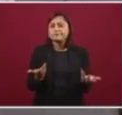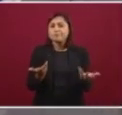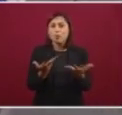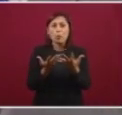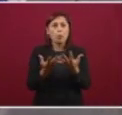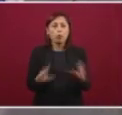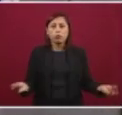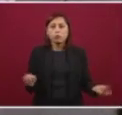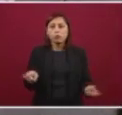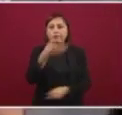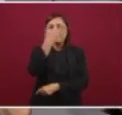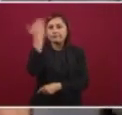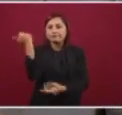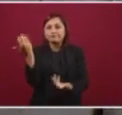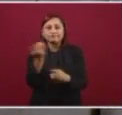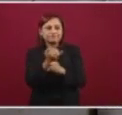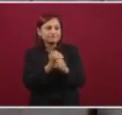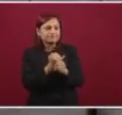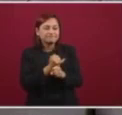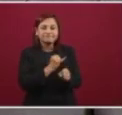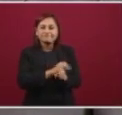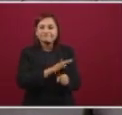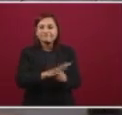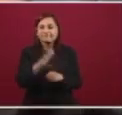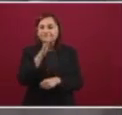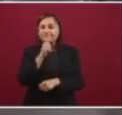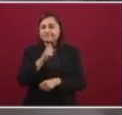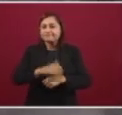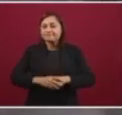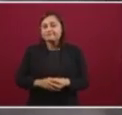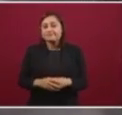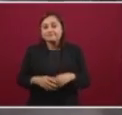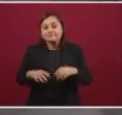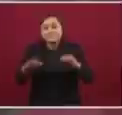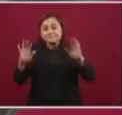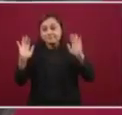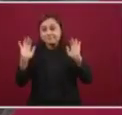desapareció, la información. Y me imagino que